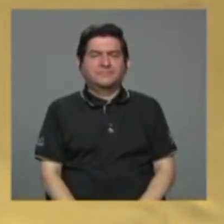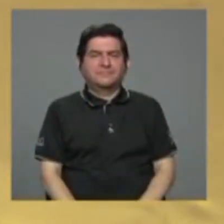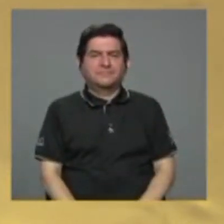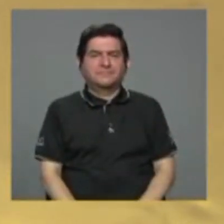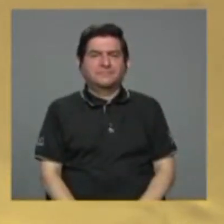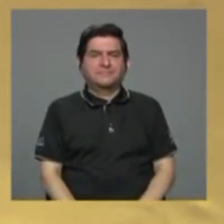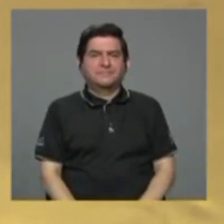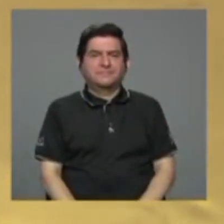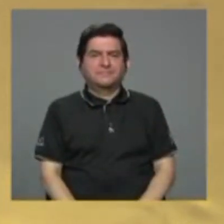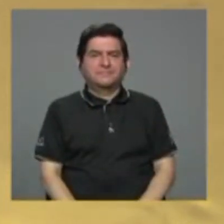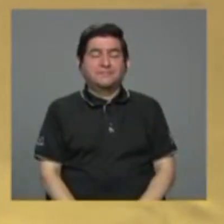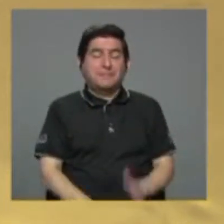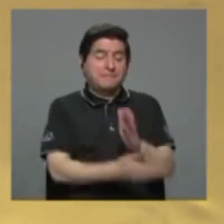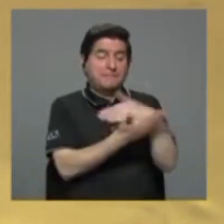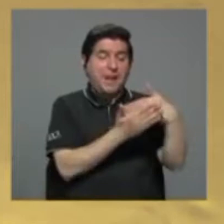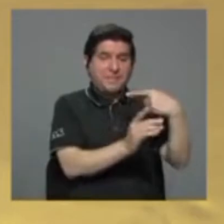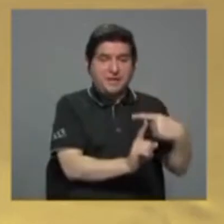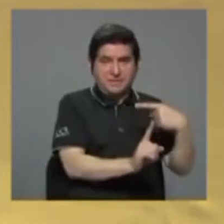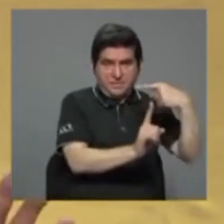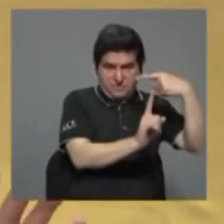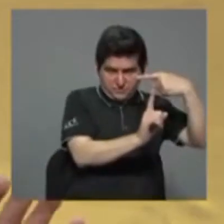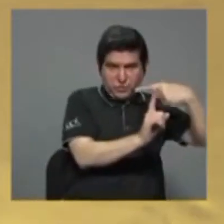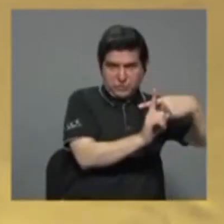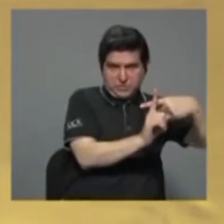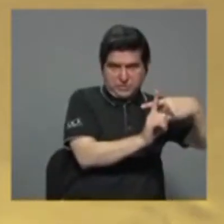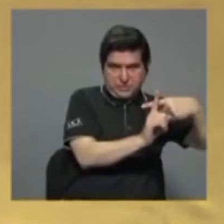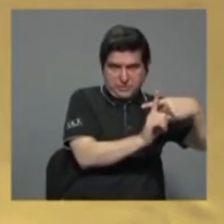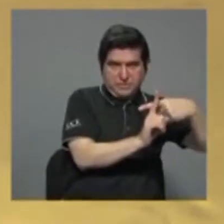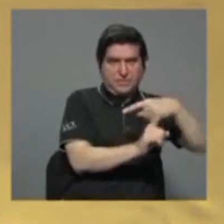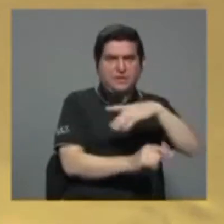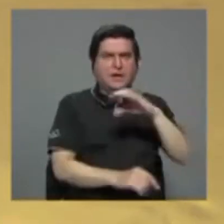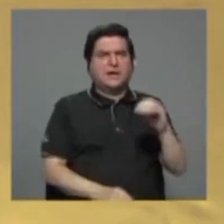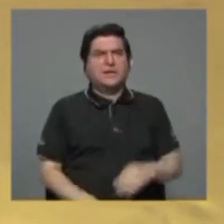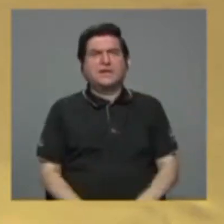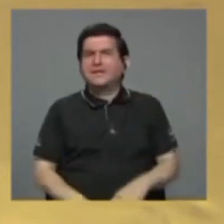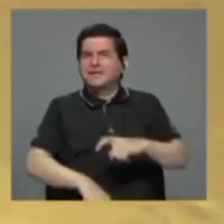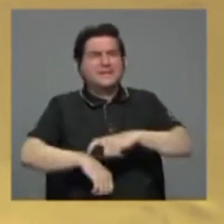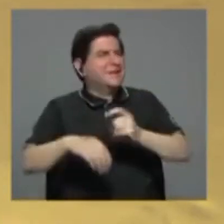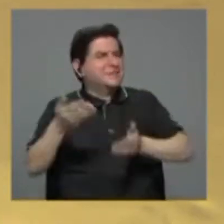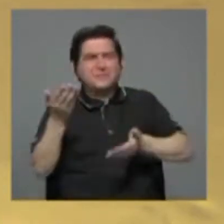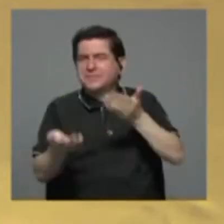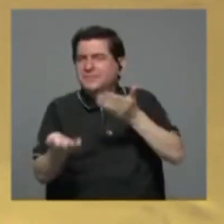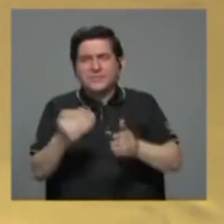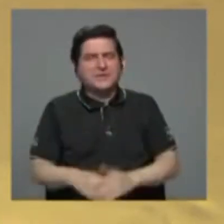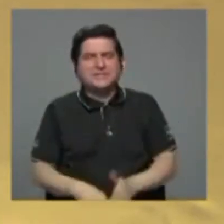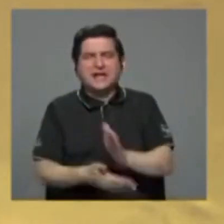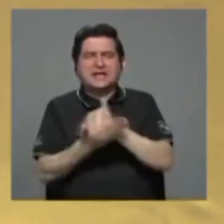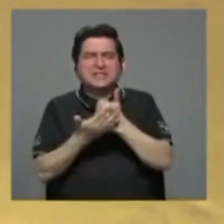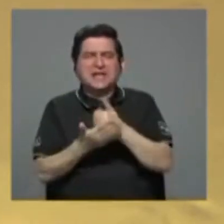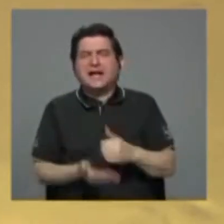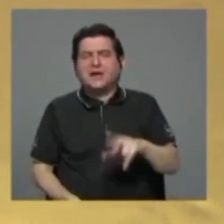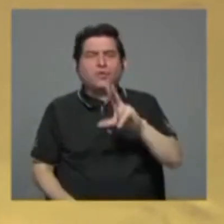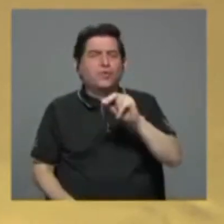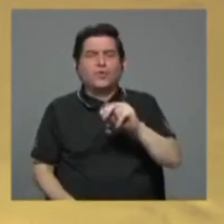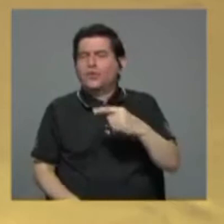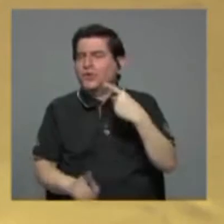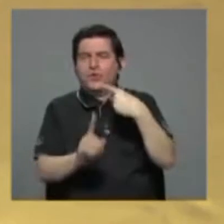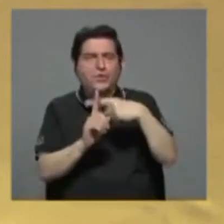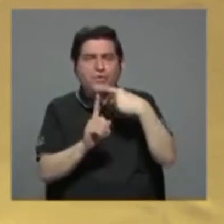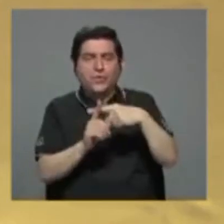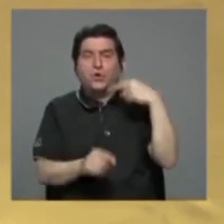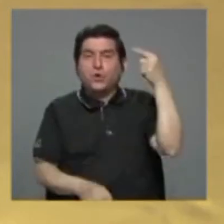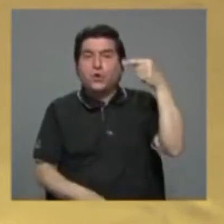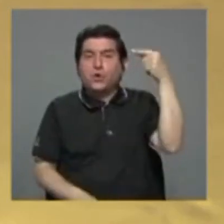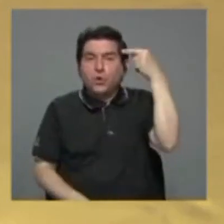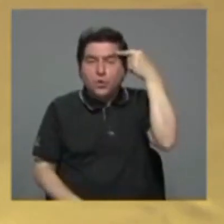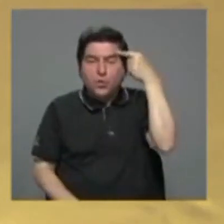las partes positivas, y no nos va a dar tiempo para hablar de alguna cosa que no sea positiva del